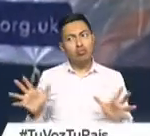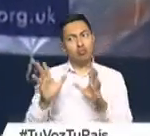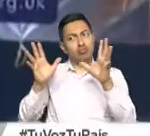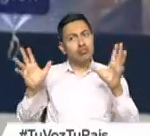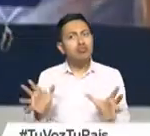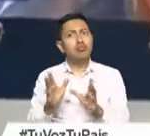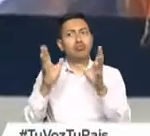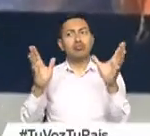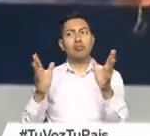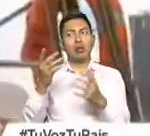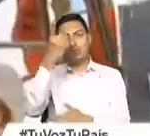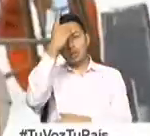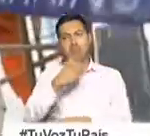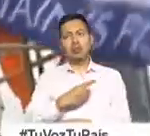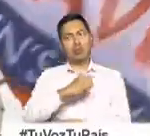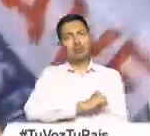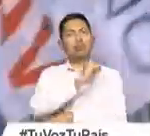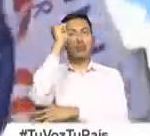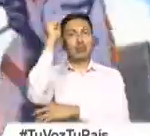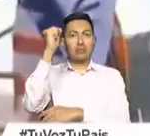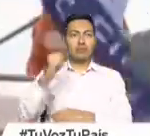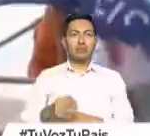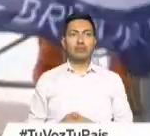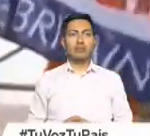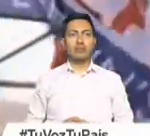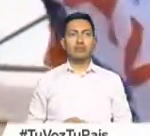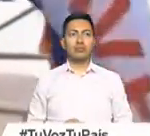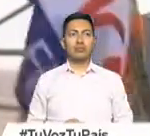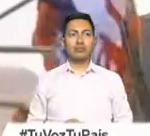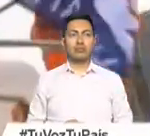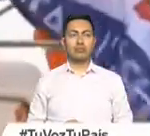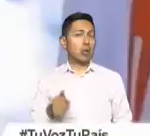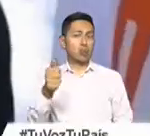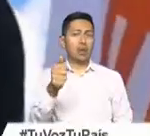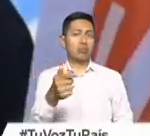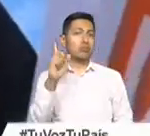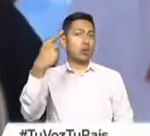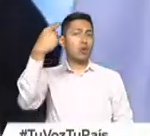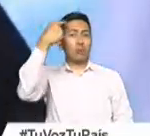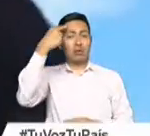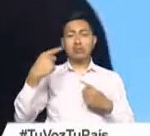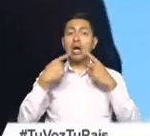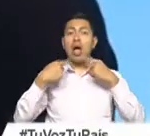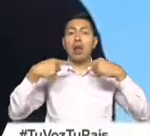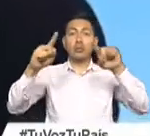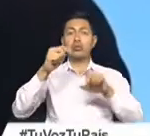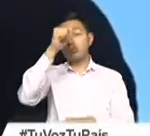postura finalmente vencedora. El propio gobierno anunció el domingo la